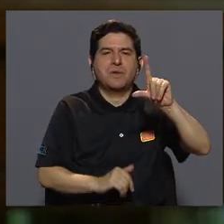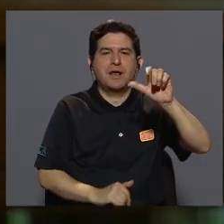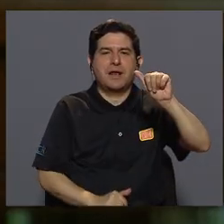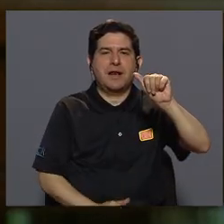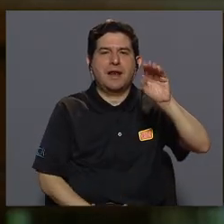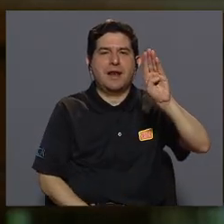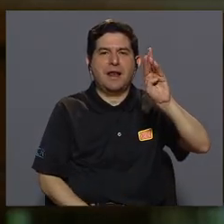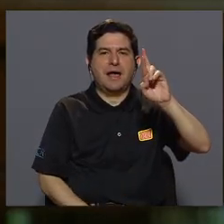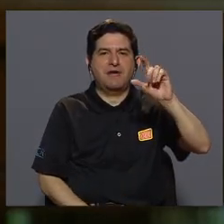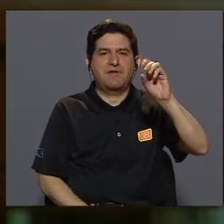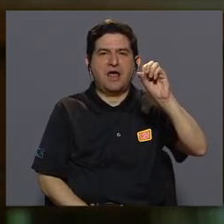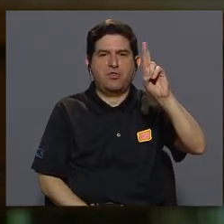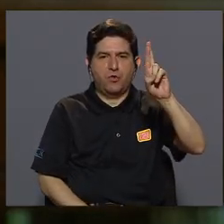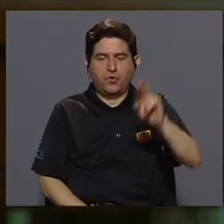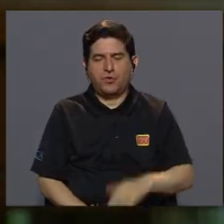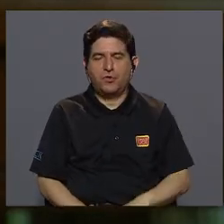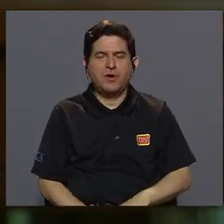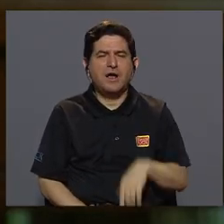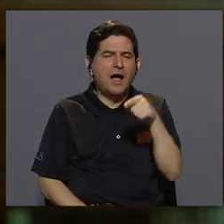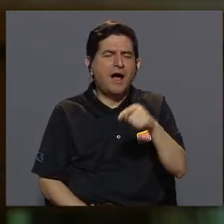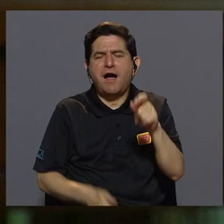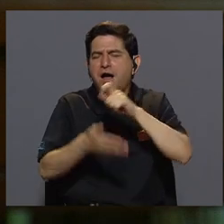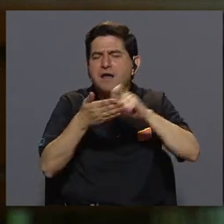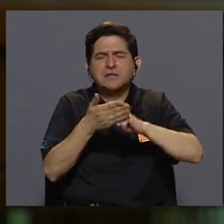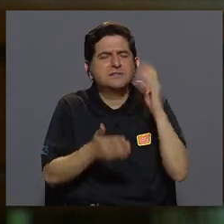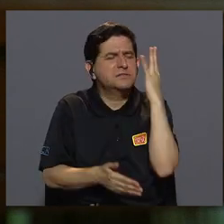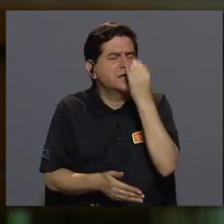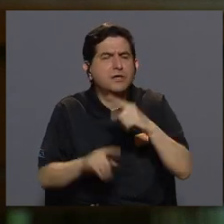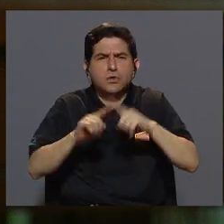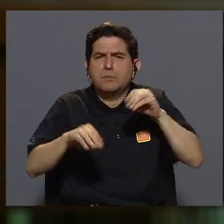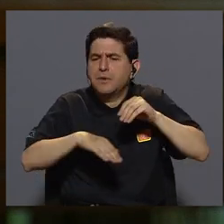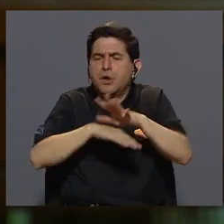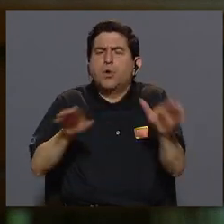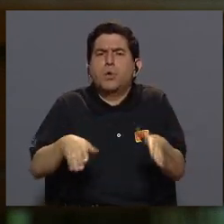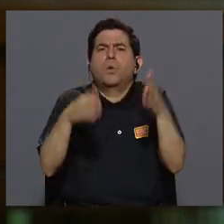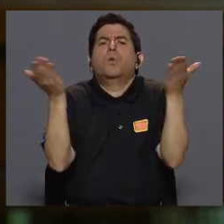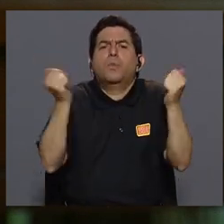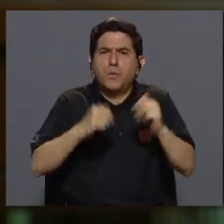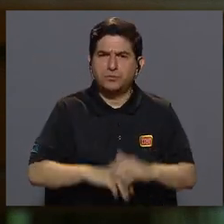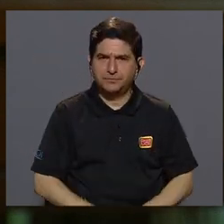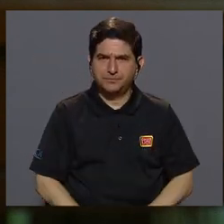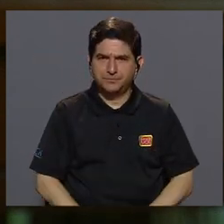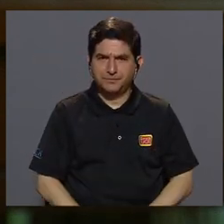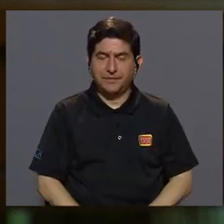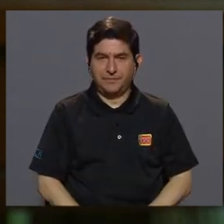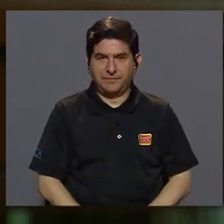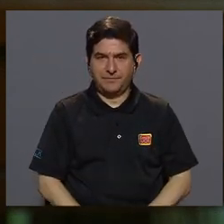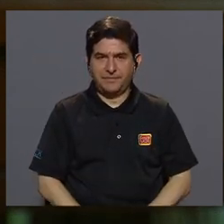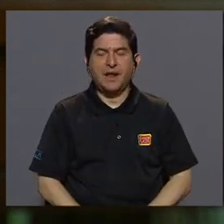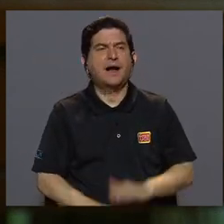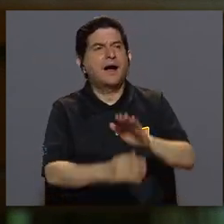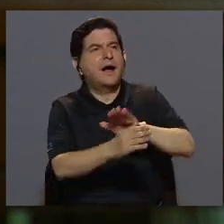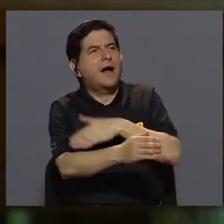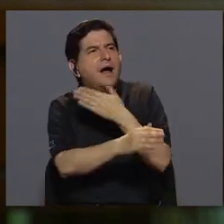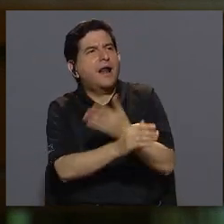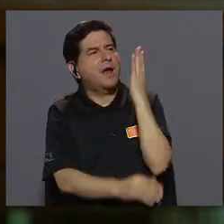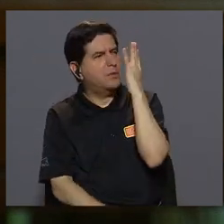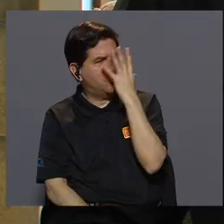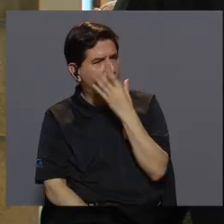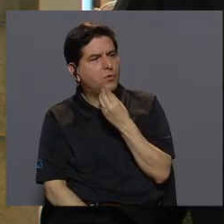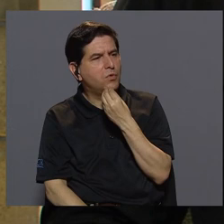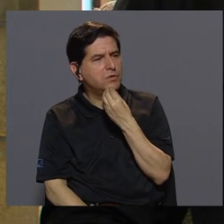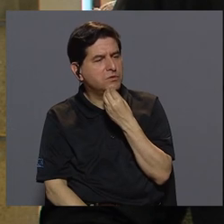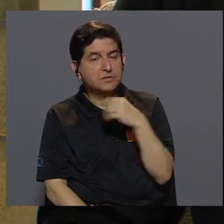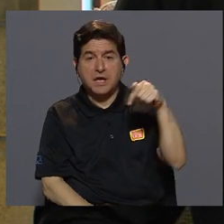e hizo un verso muy lindo. Pero ¿cómo se inspiró? Bueno, él dice, la música es muy